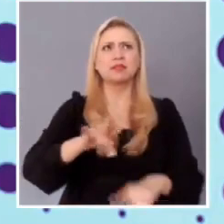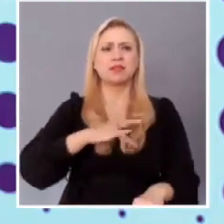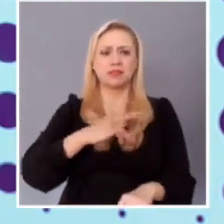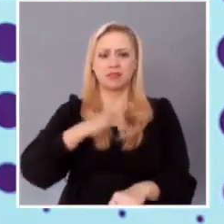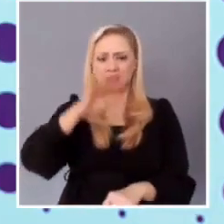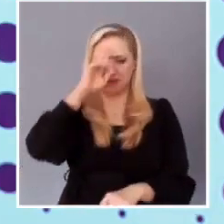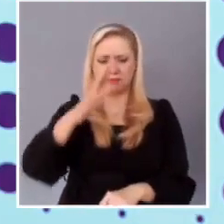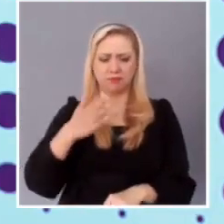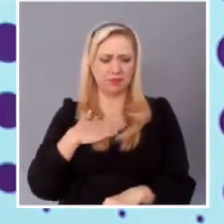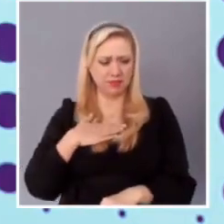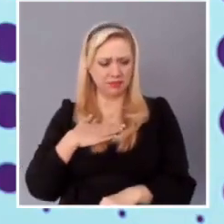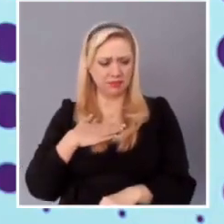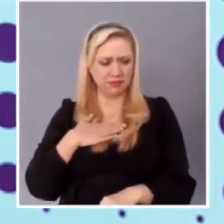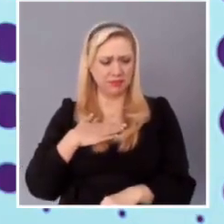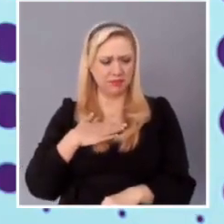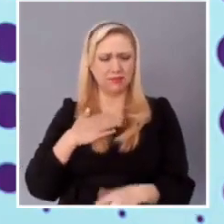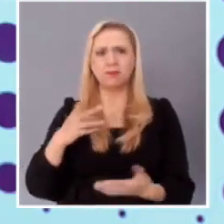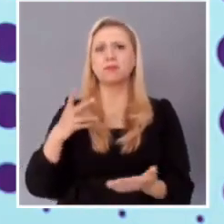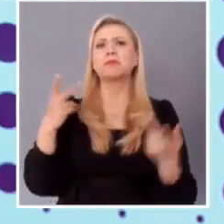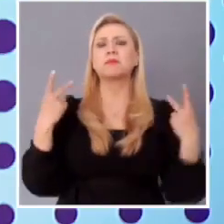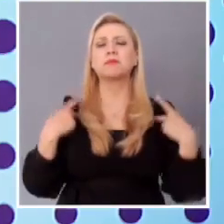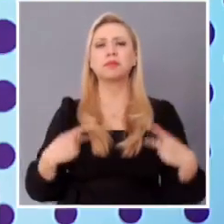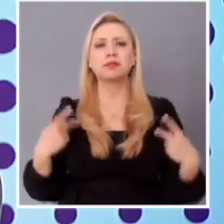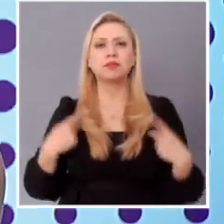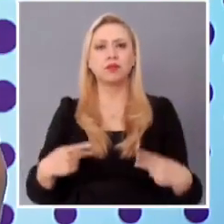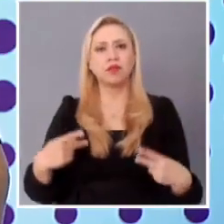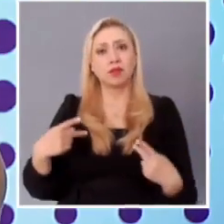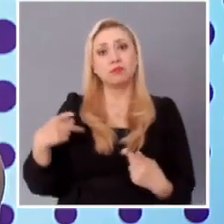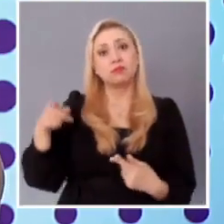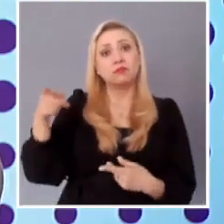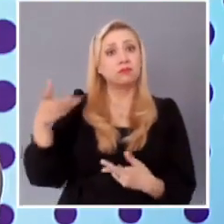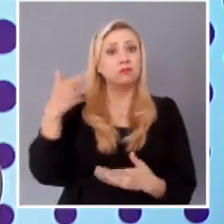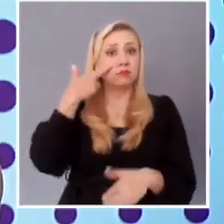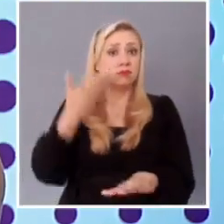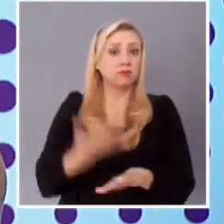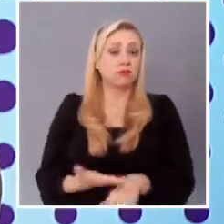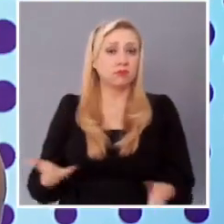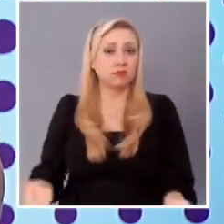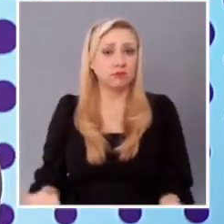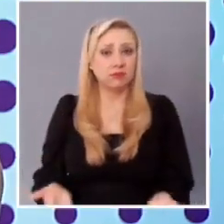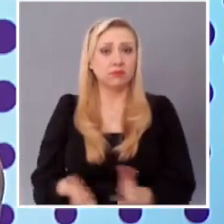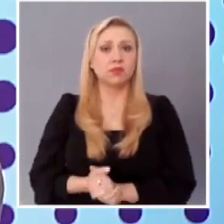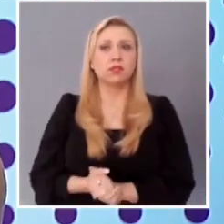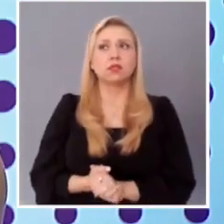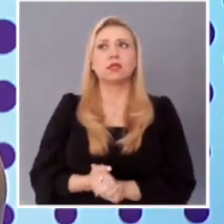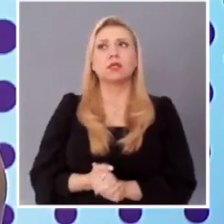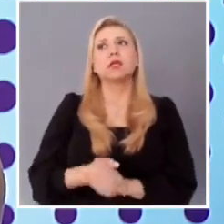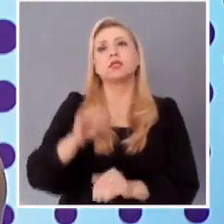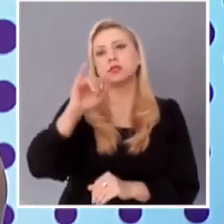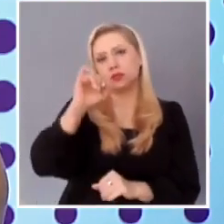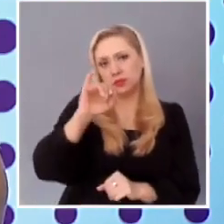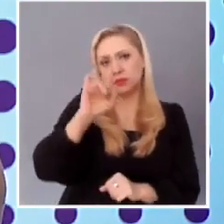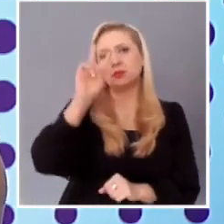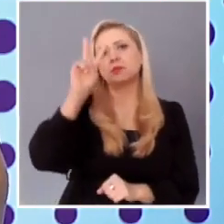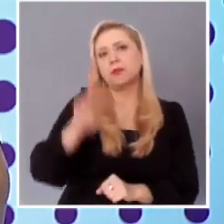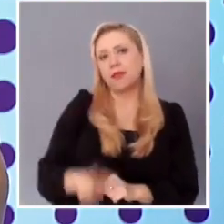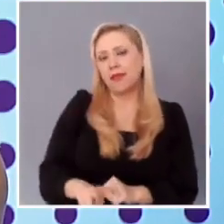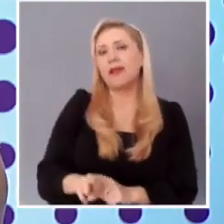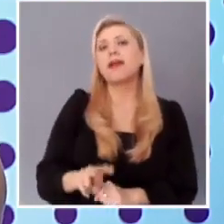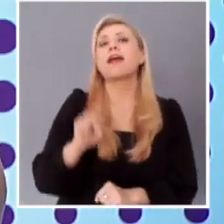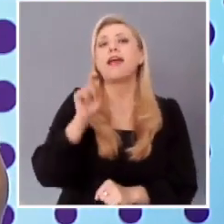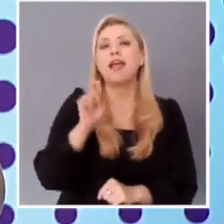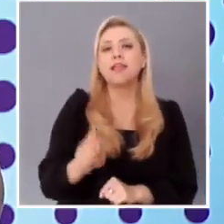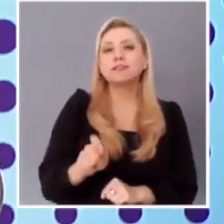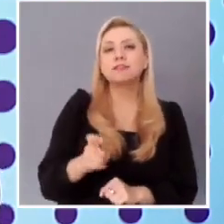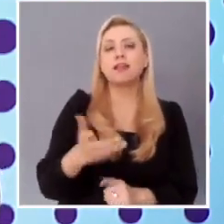personas que son las titulares. Yo creo que uno de los derechos transversales es el reconocimiento de la capacidad jurídica de las personas. Es